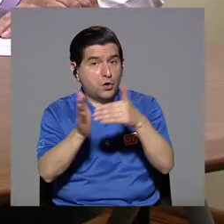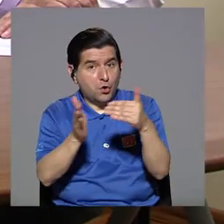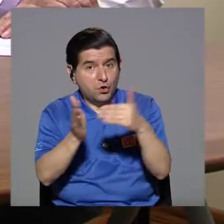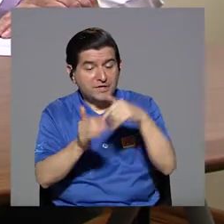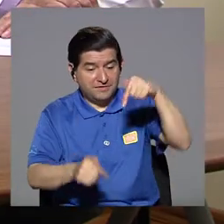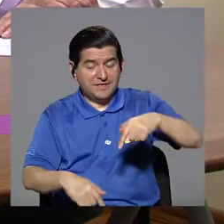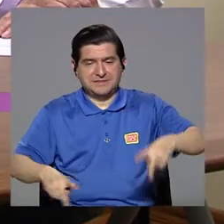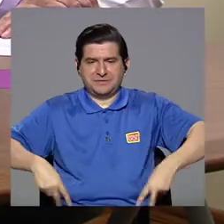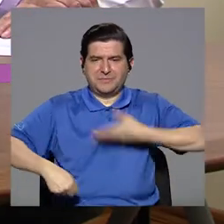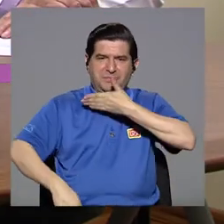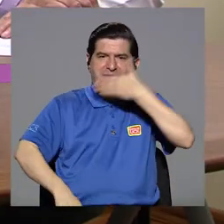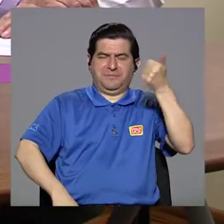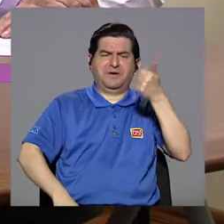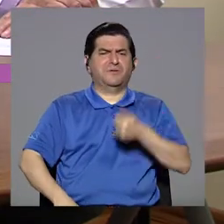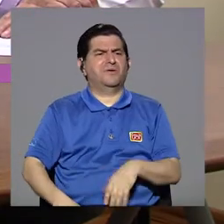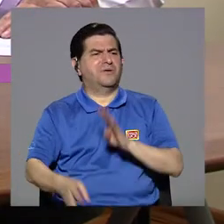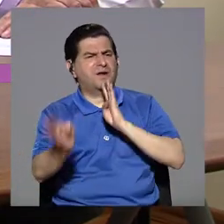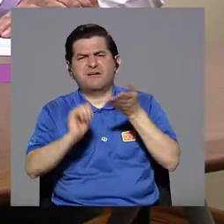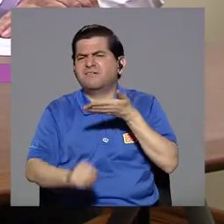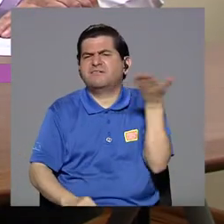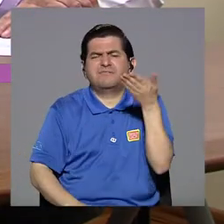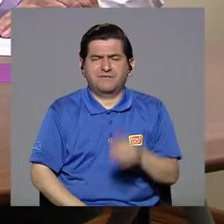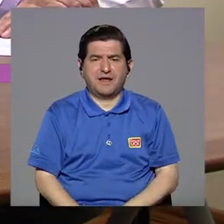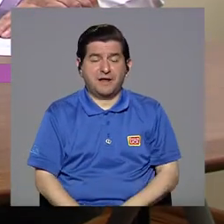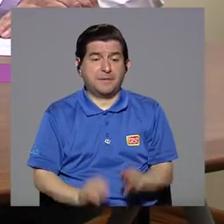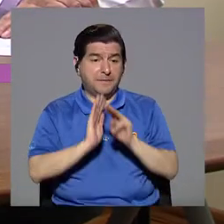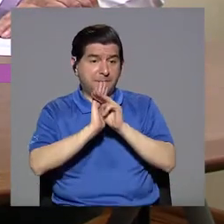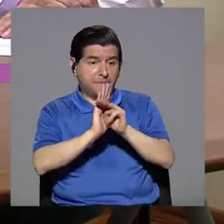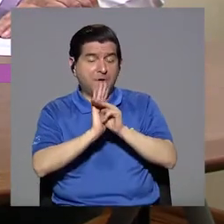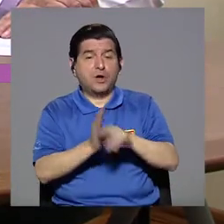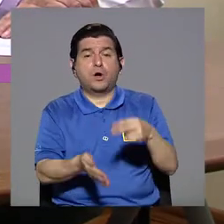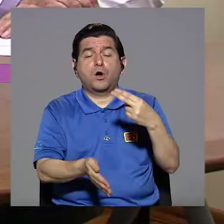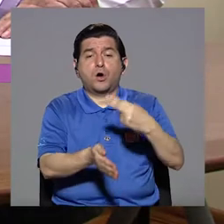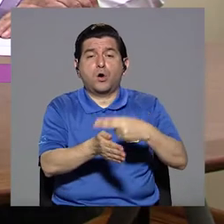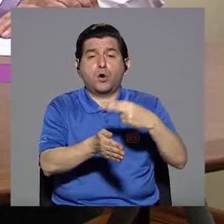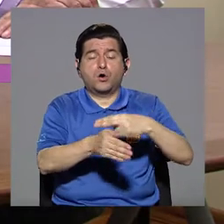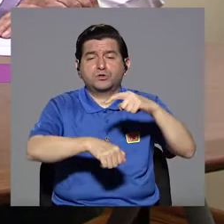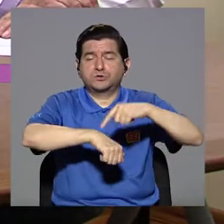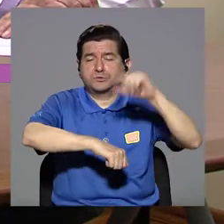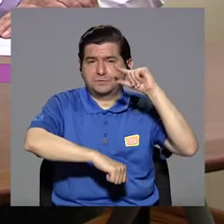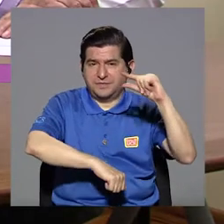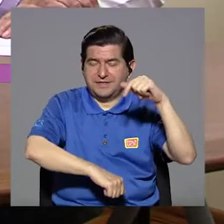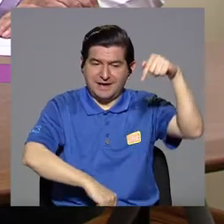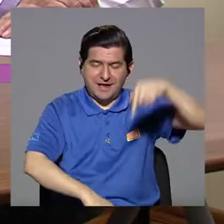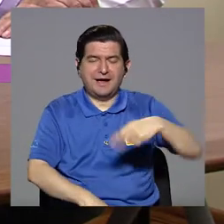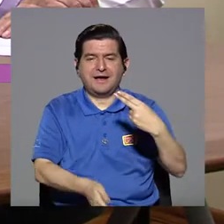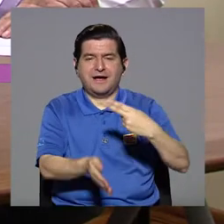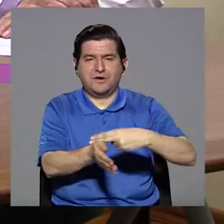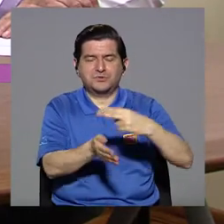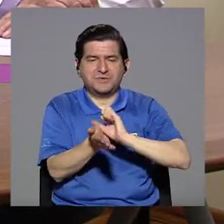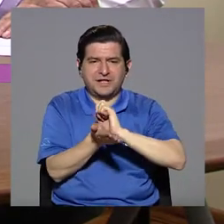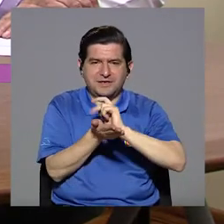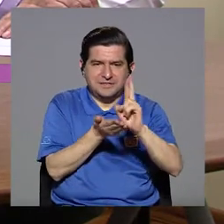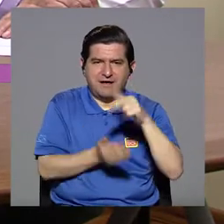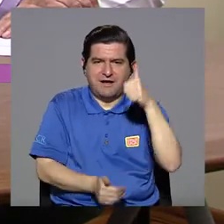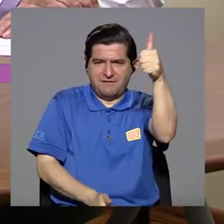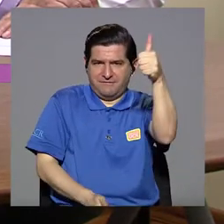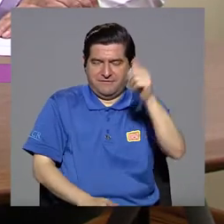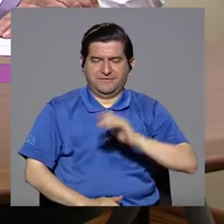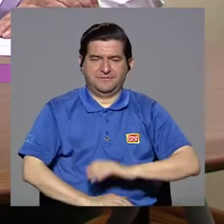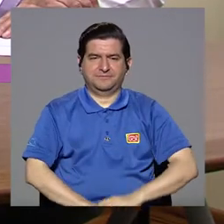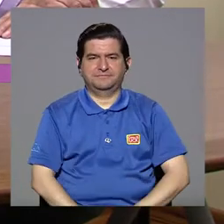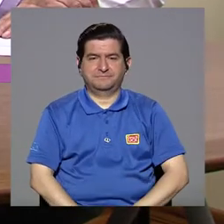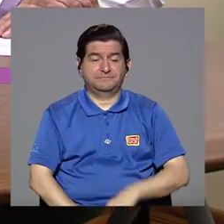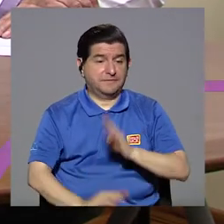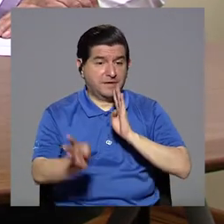estamos de regreso con vivir mejor estamos conversando acerca de la modalidad hospital de día específicamente acá en el hospital